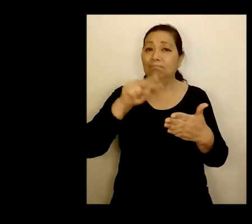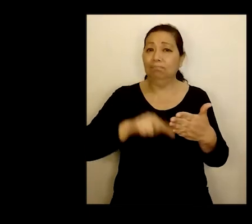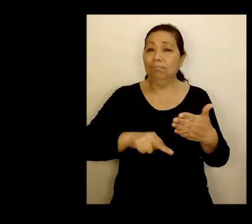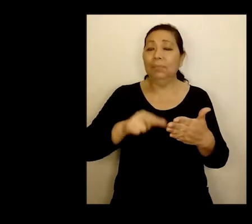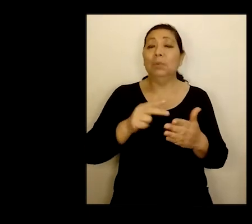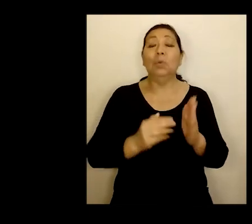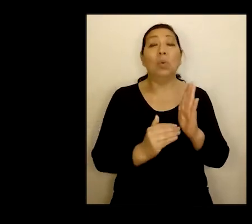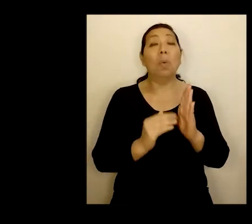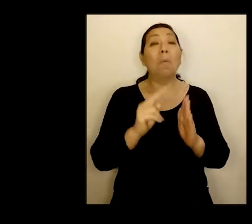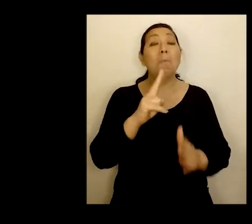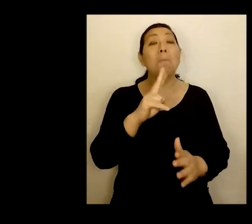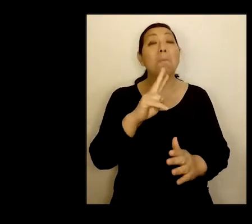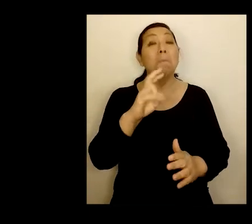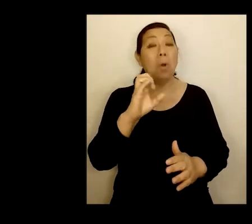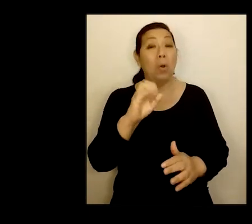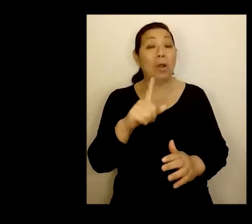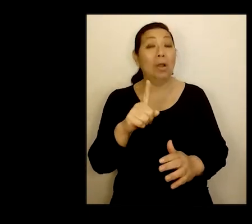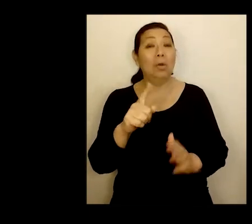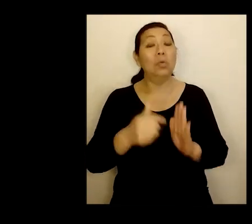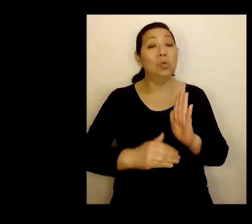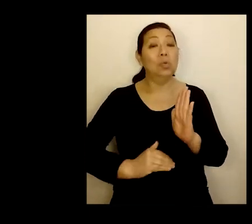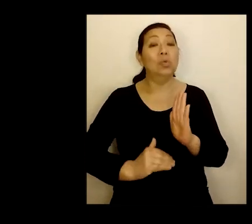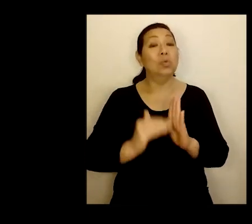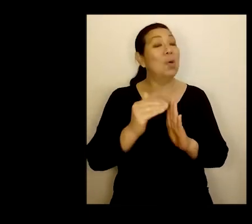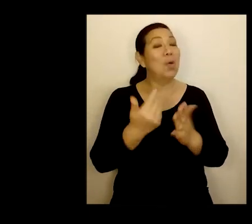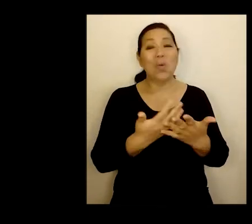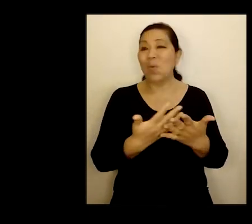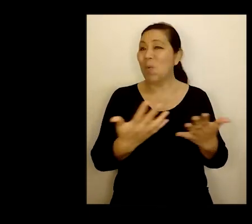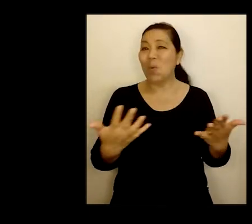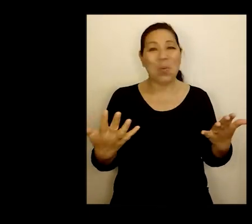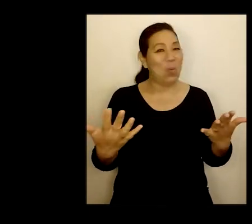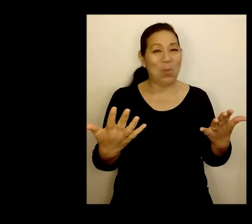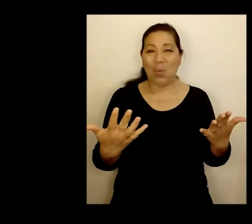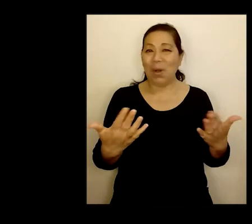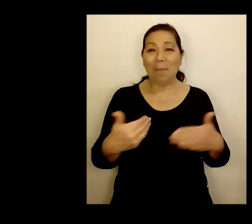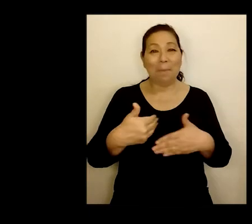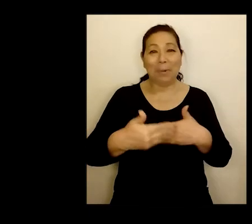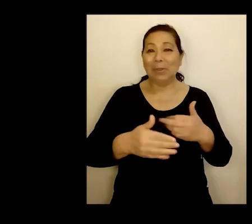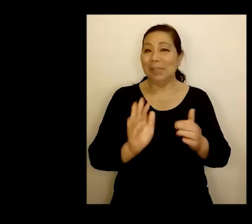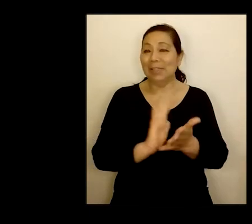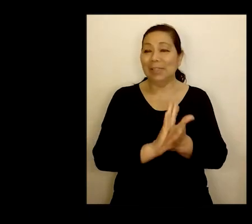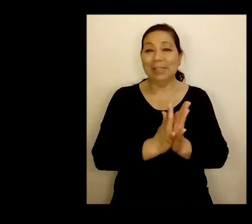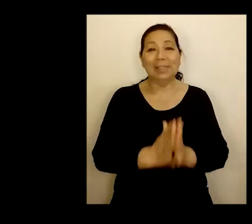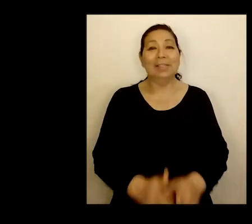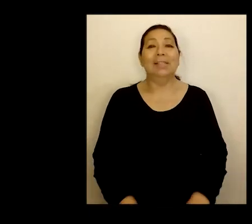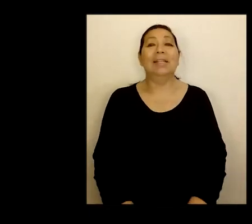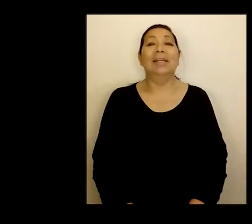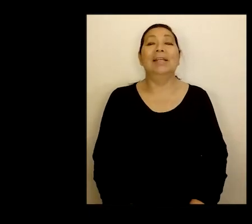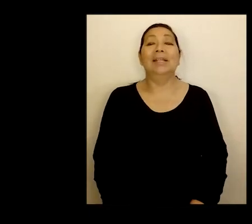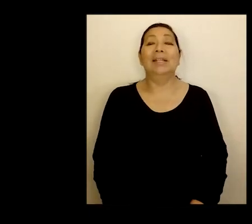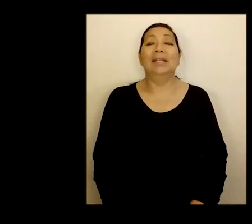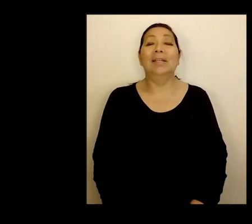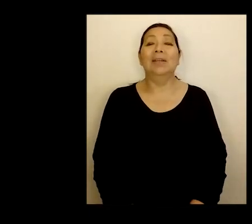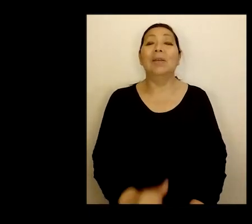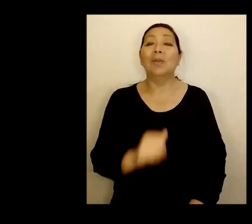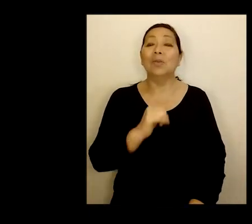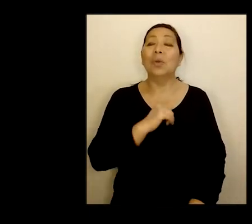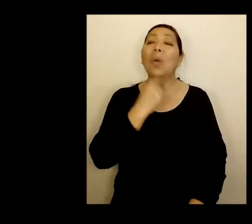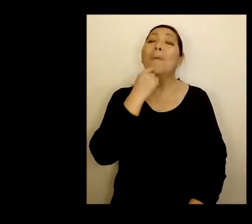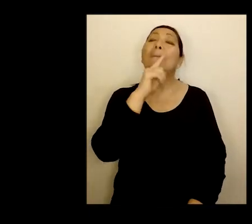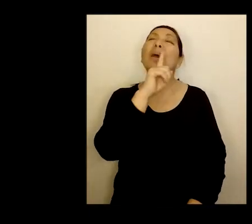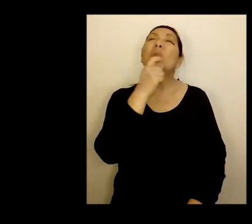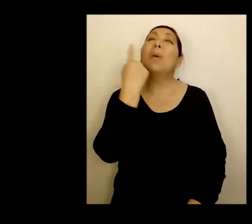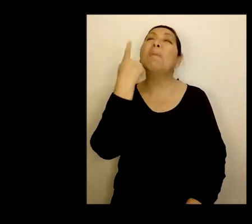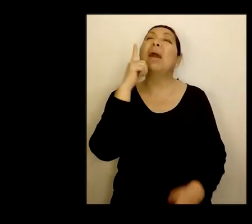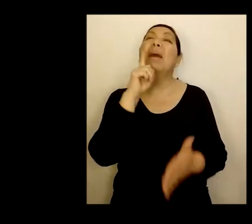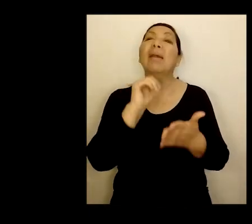fiscal superior había señalado que no había peligro procesal. Entonces, yo me pregunto,